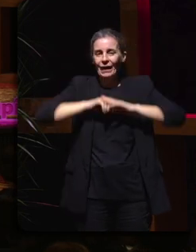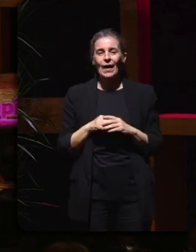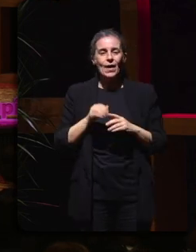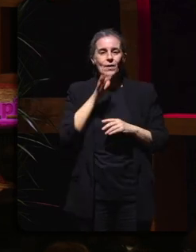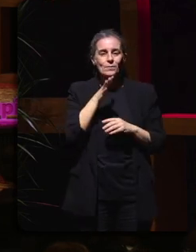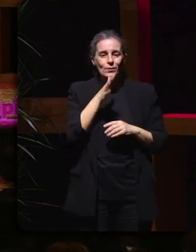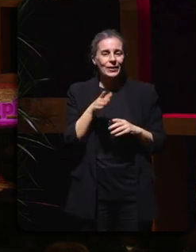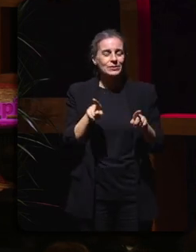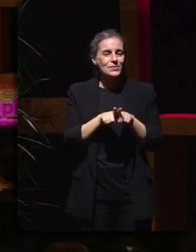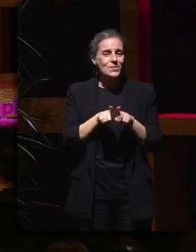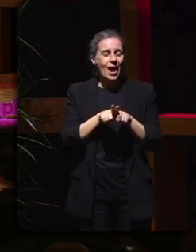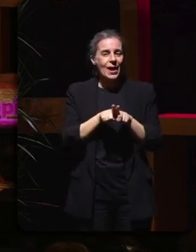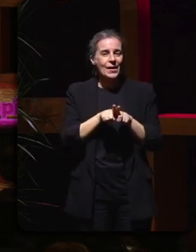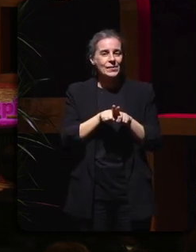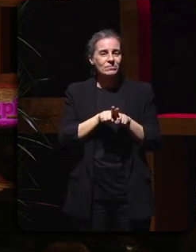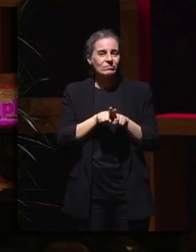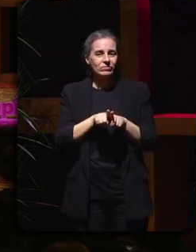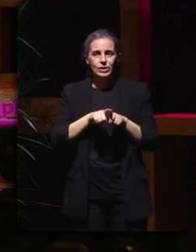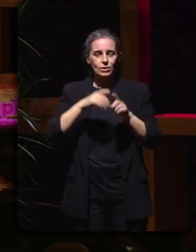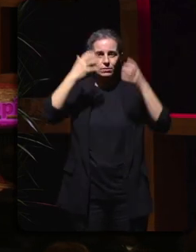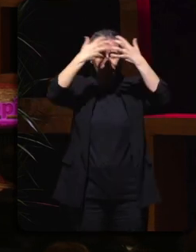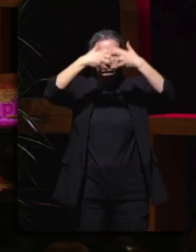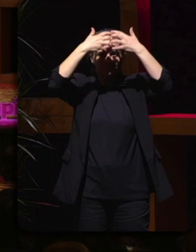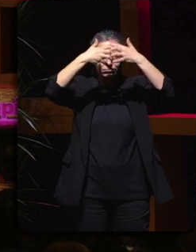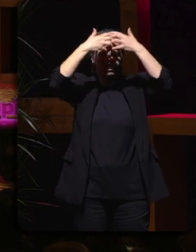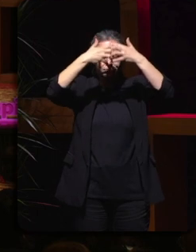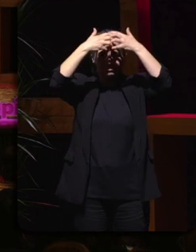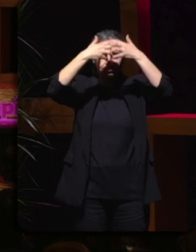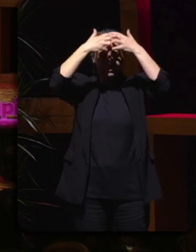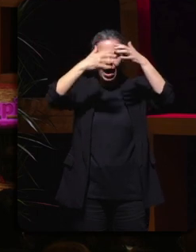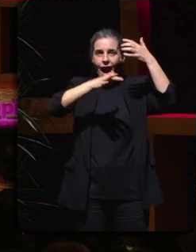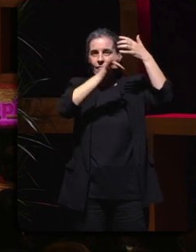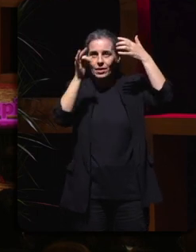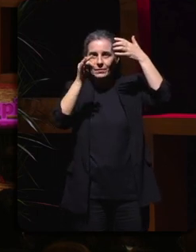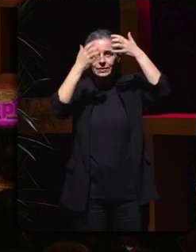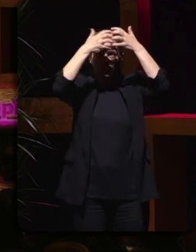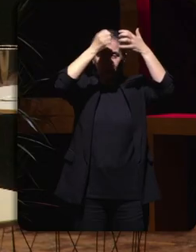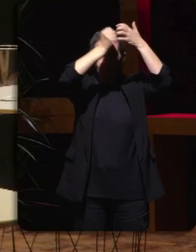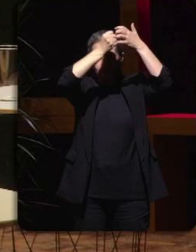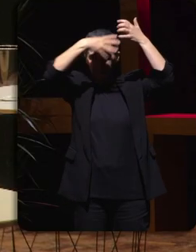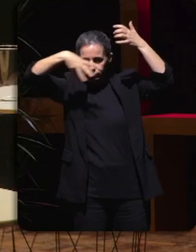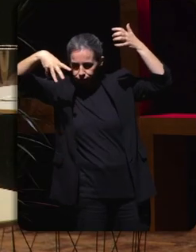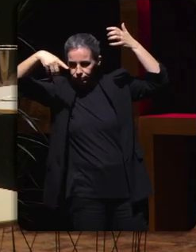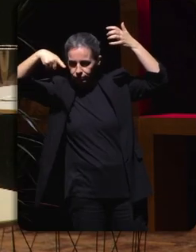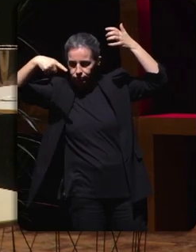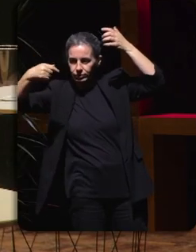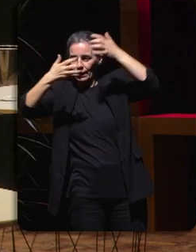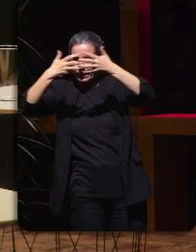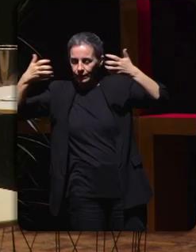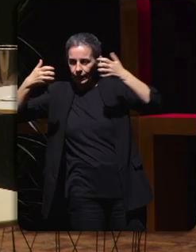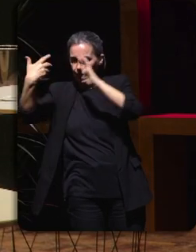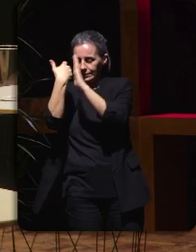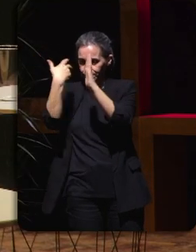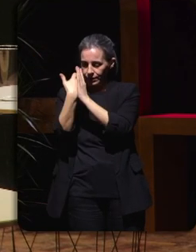es un molinillo que no para nunca sino que además se hace observaciones me contradigo todo